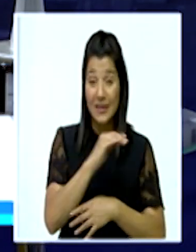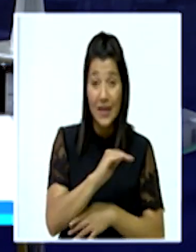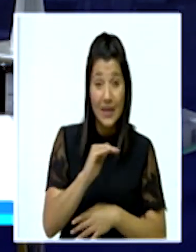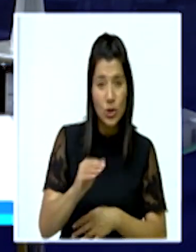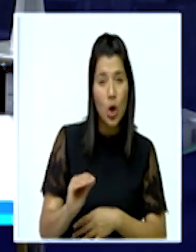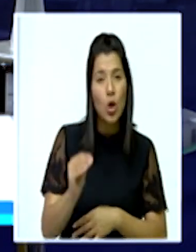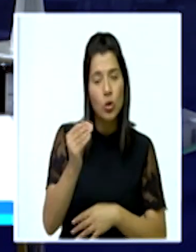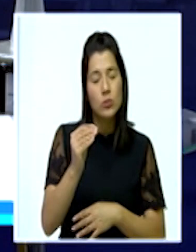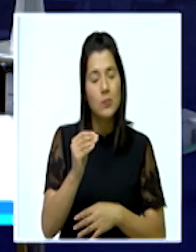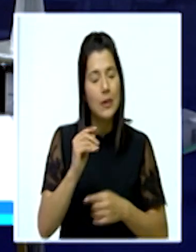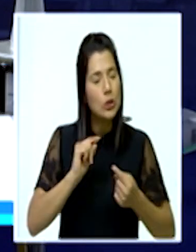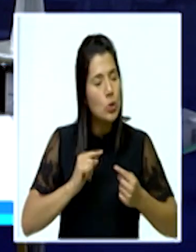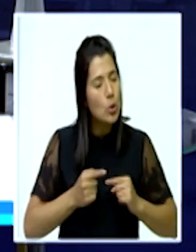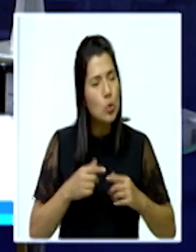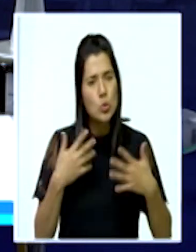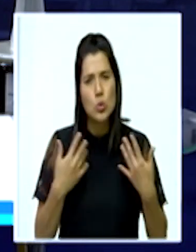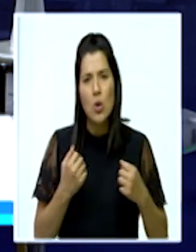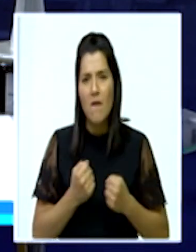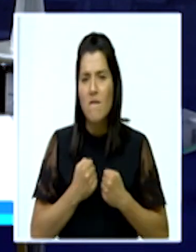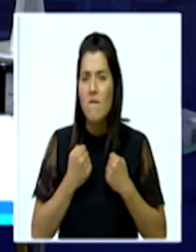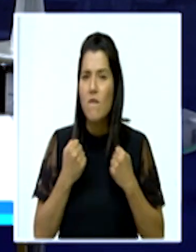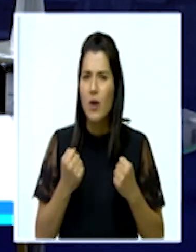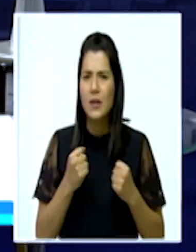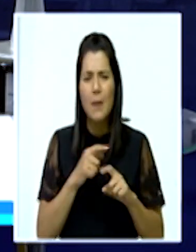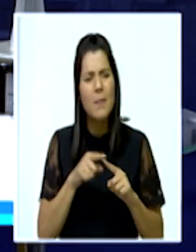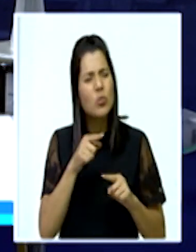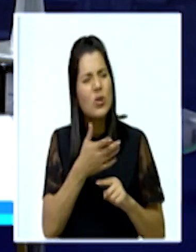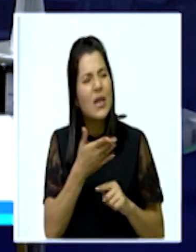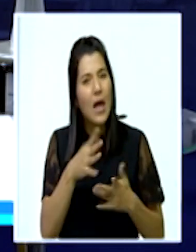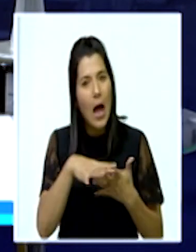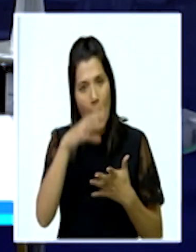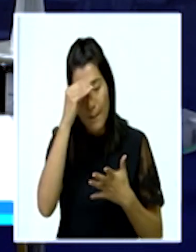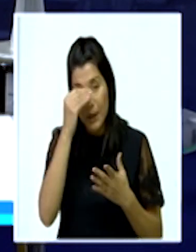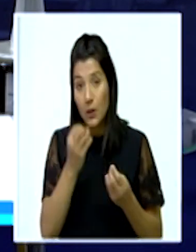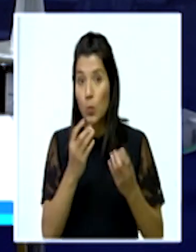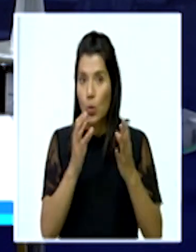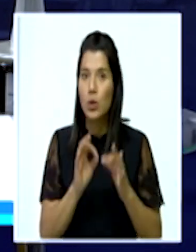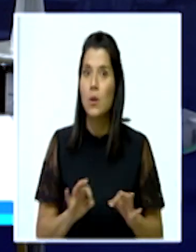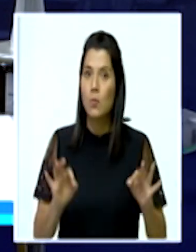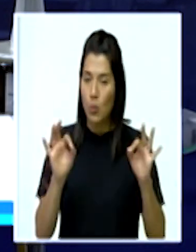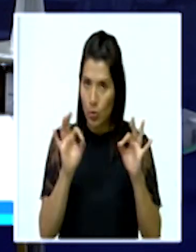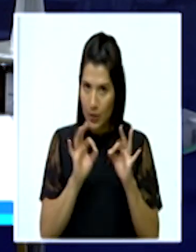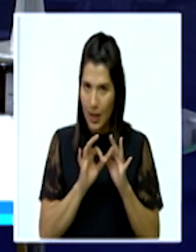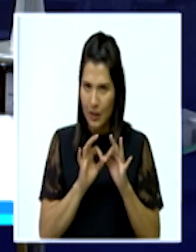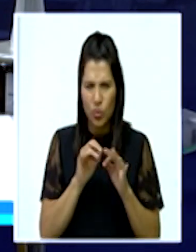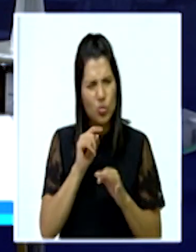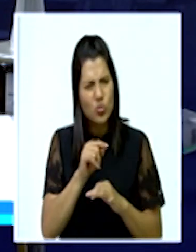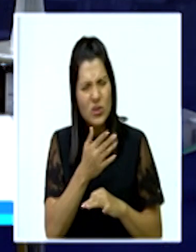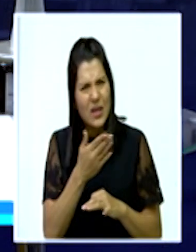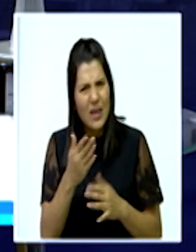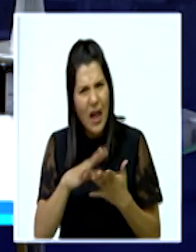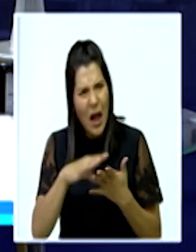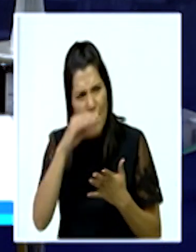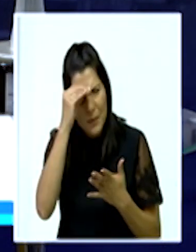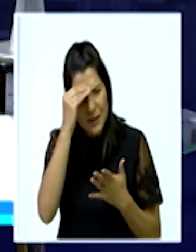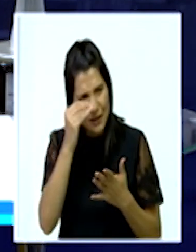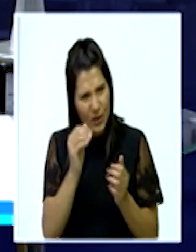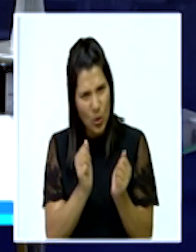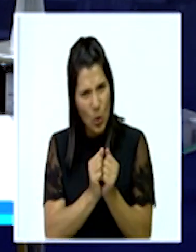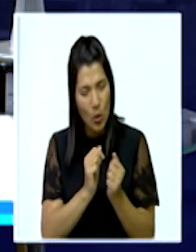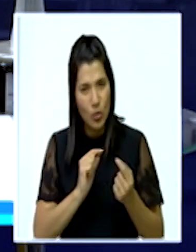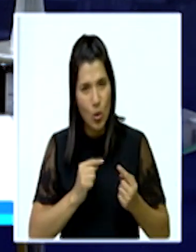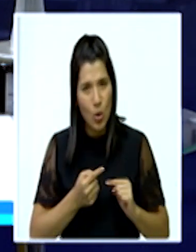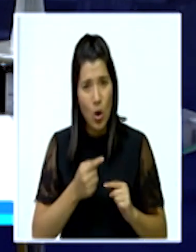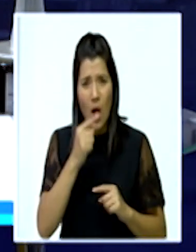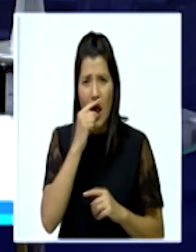terrible y ahí lo estamos sobreviviendo, pero ¿qué estás aprendiendo? Esa pregunta es clave en terapia. ¿Qué estás aprendiendo de tu dolor? Los